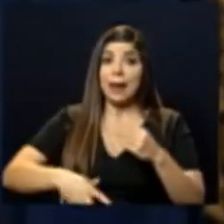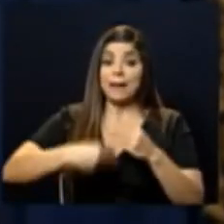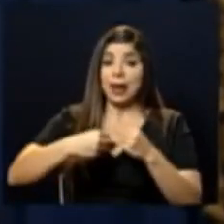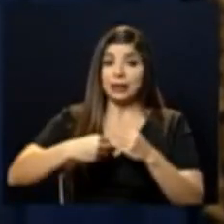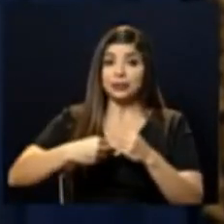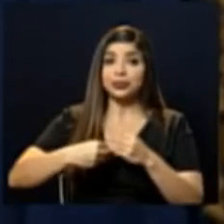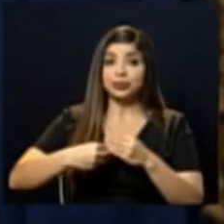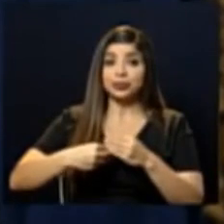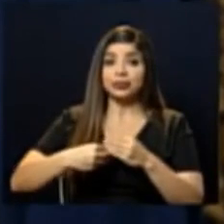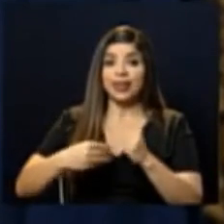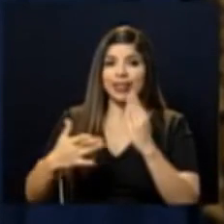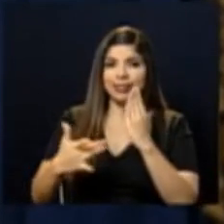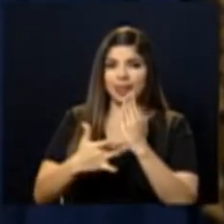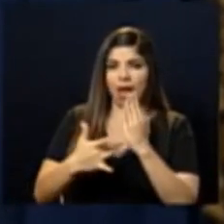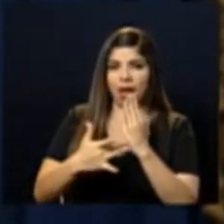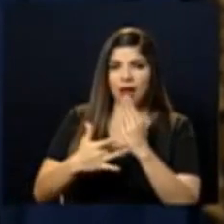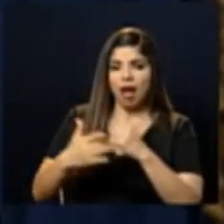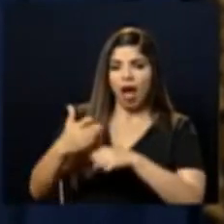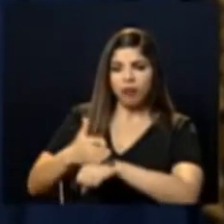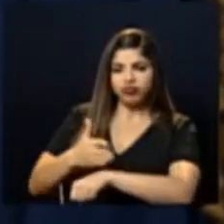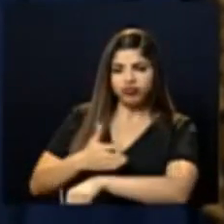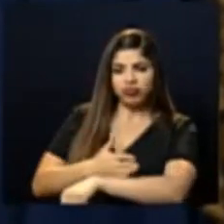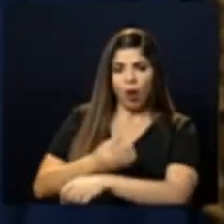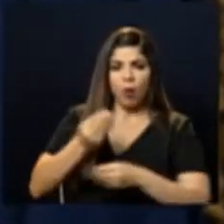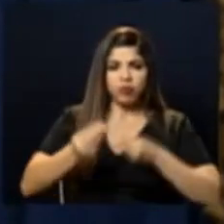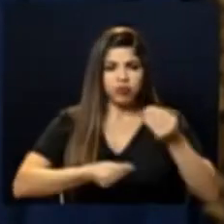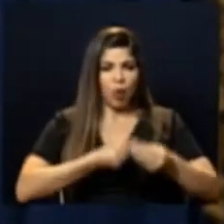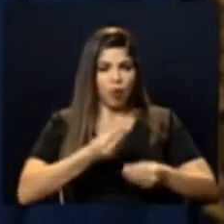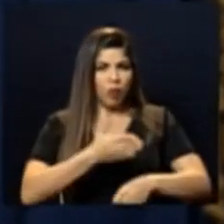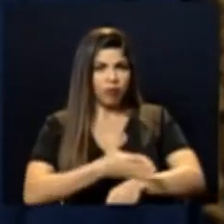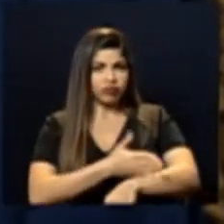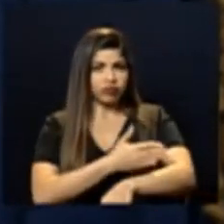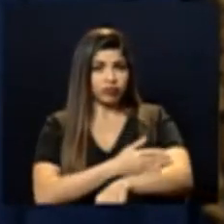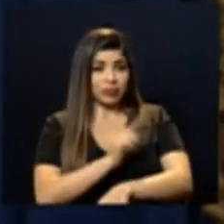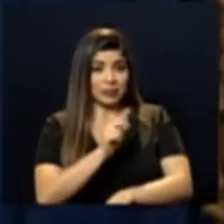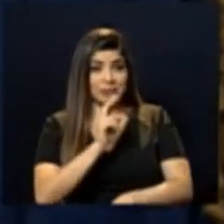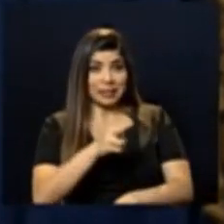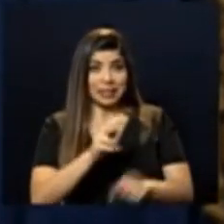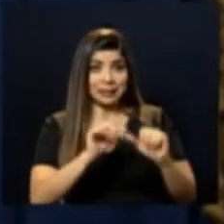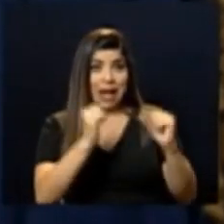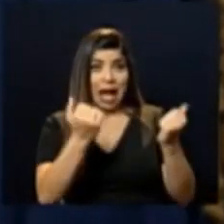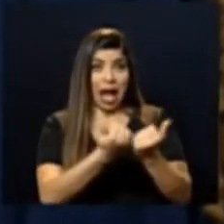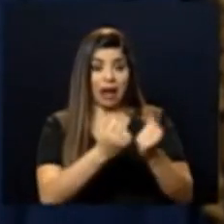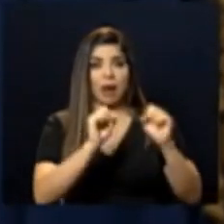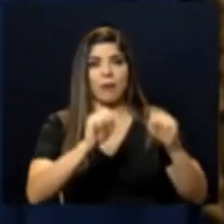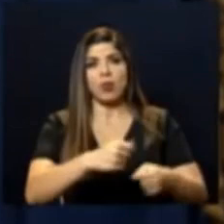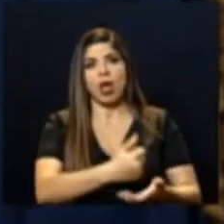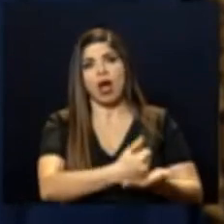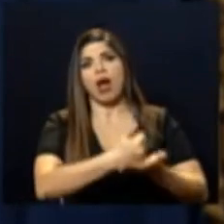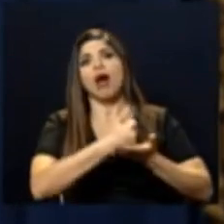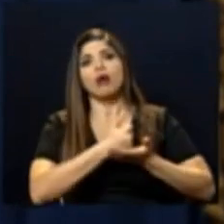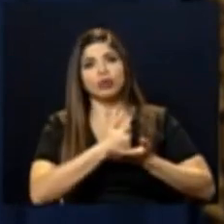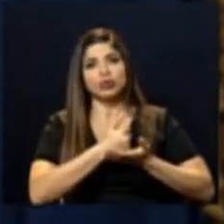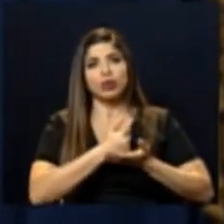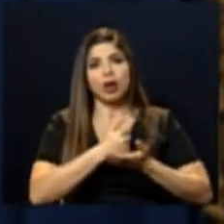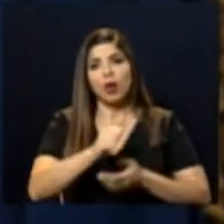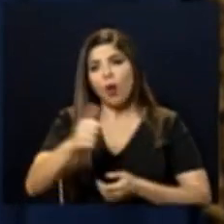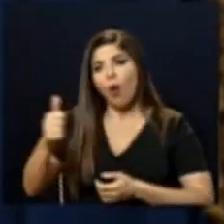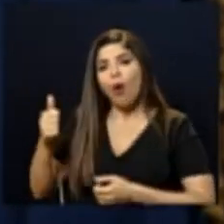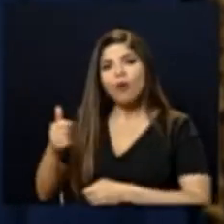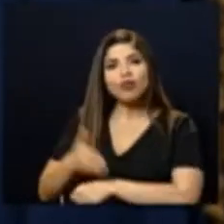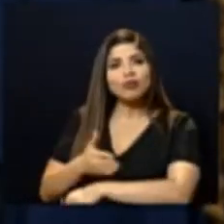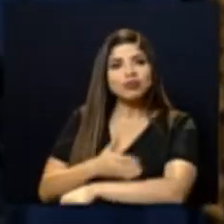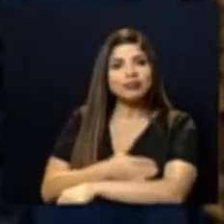mejoras en tecnificación y productividad en este sector ayudan al fortalecimiento de los otros,